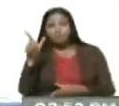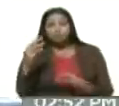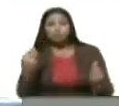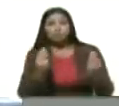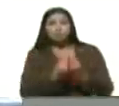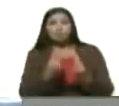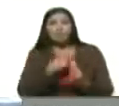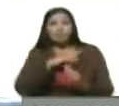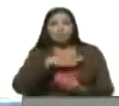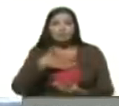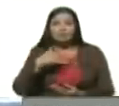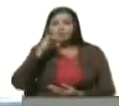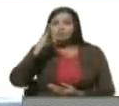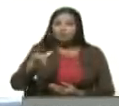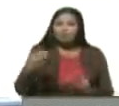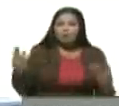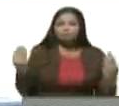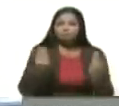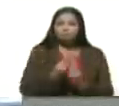conjunto